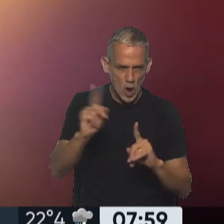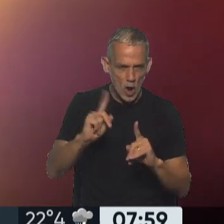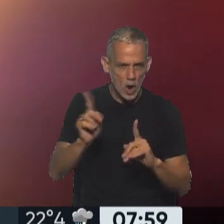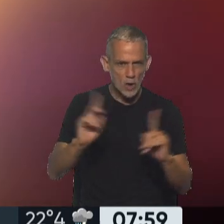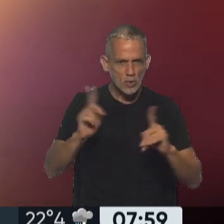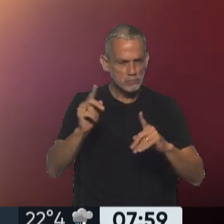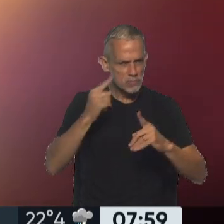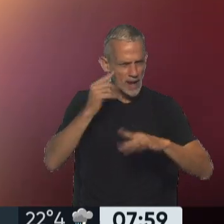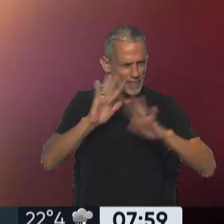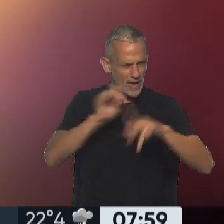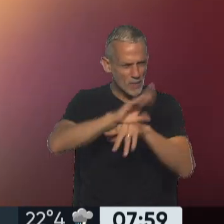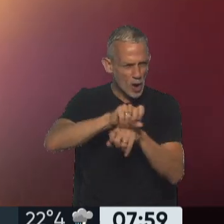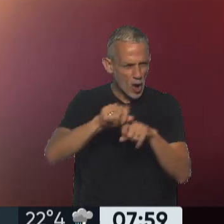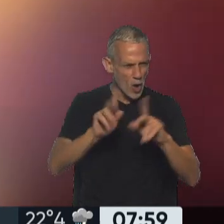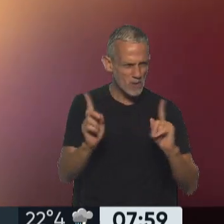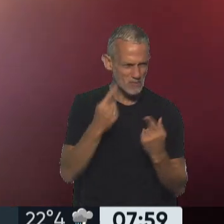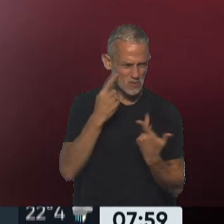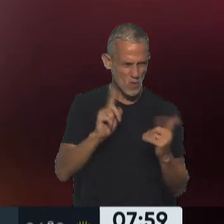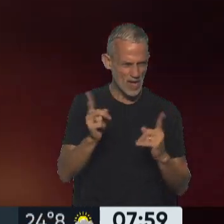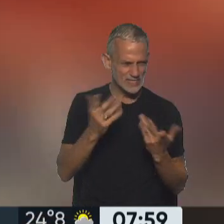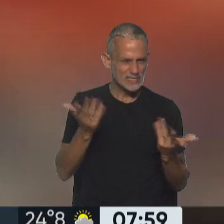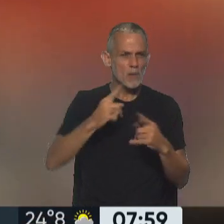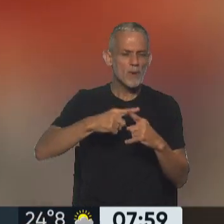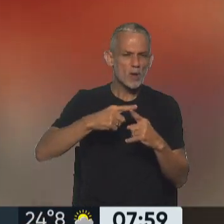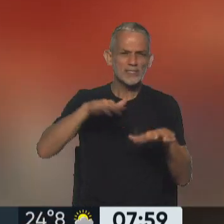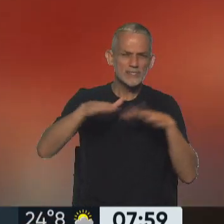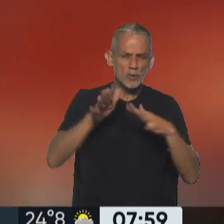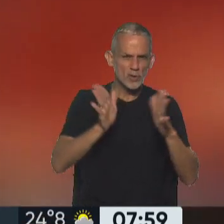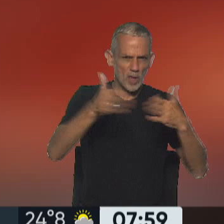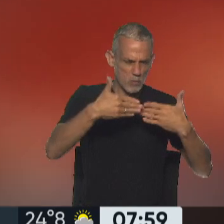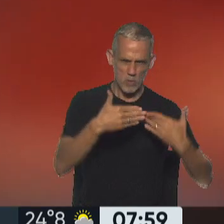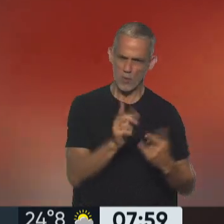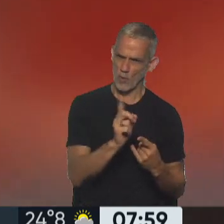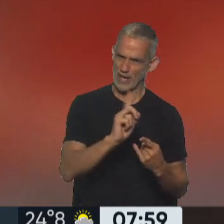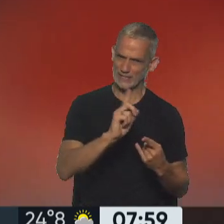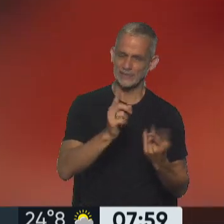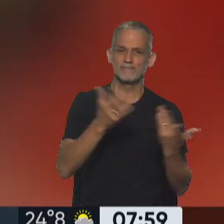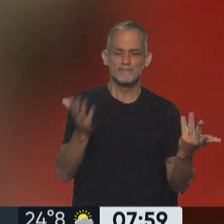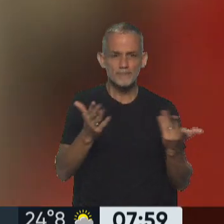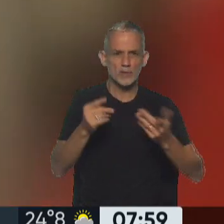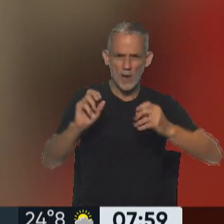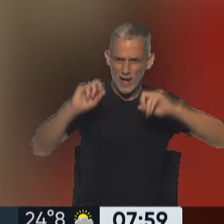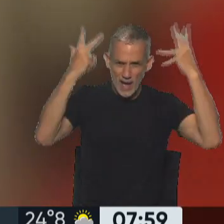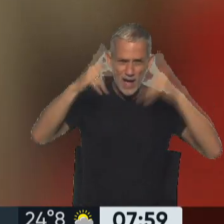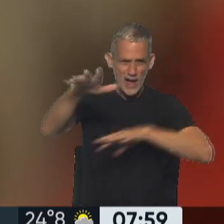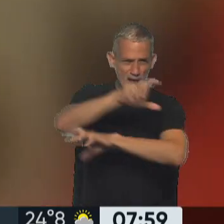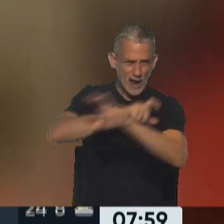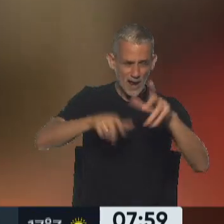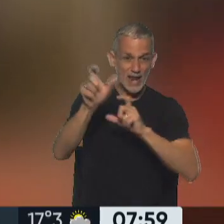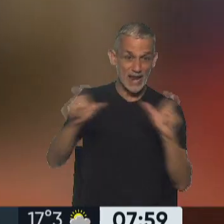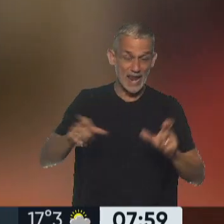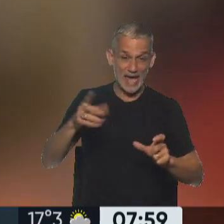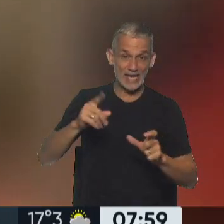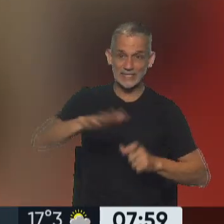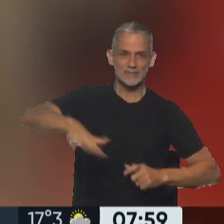factores que no tenían que ver específicamente con esta situación sin embargo esto provocó la ira de la población en la